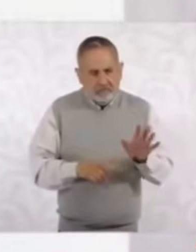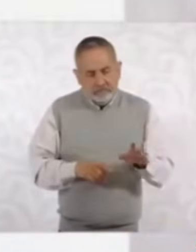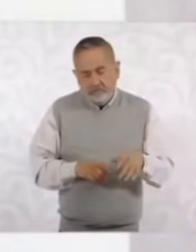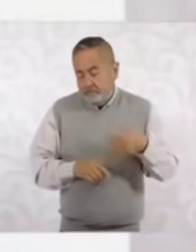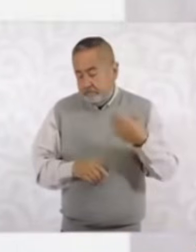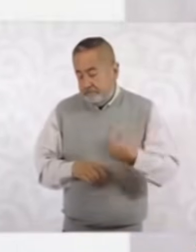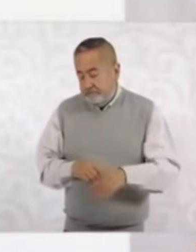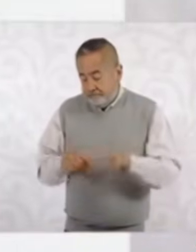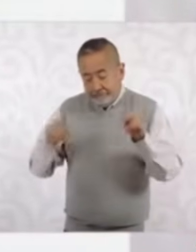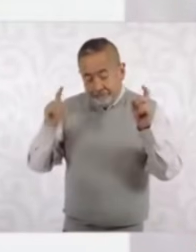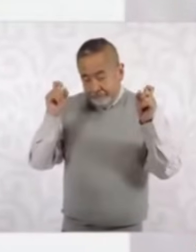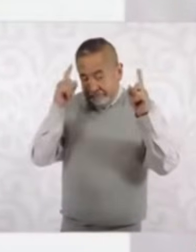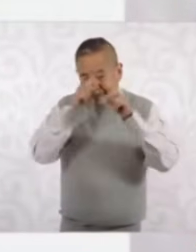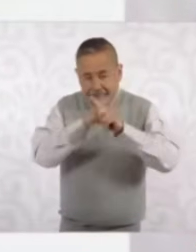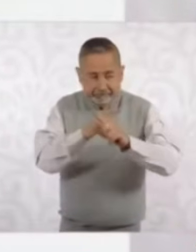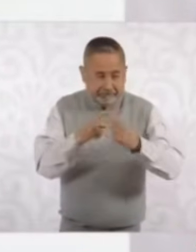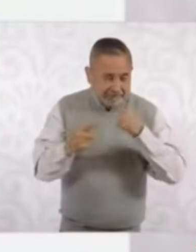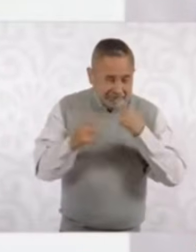discusión,